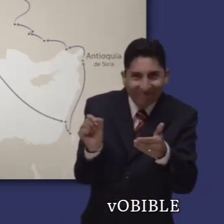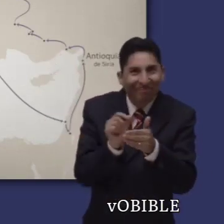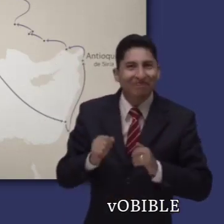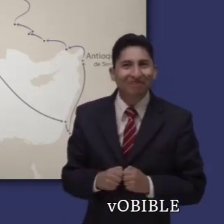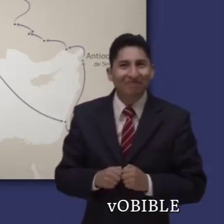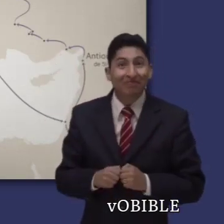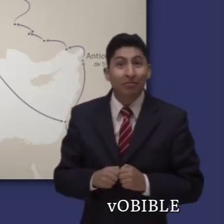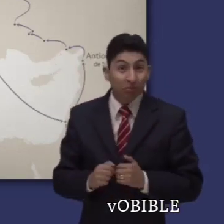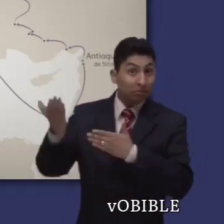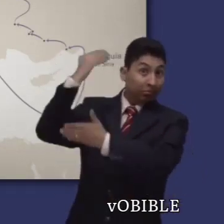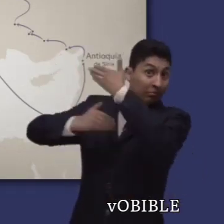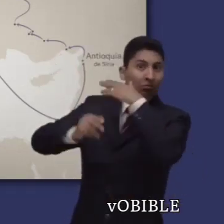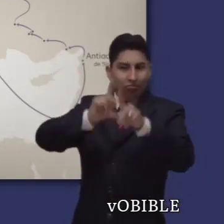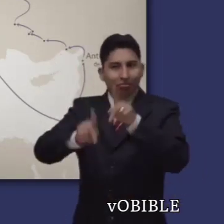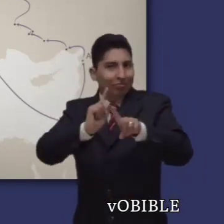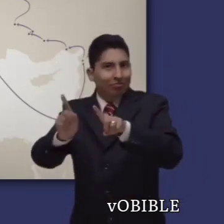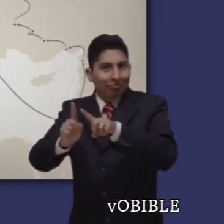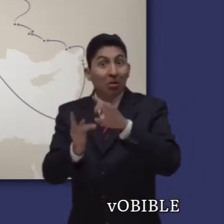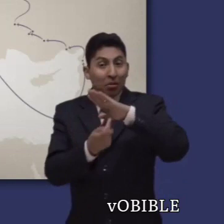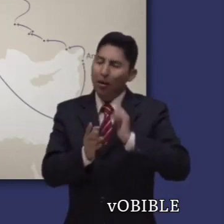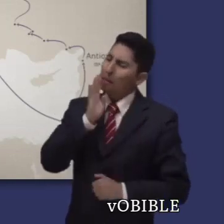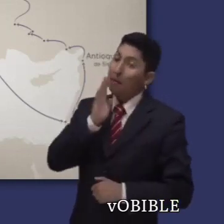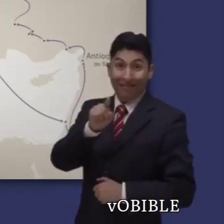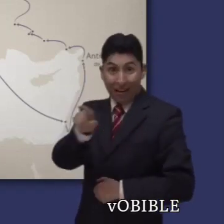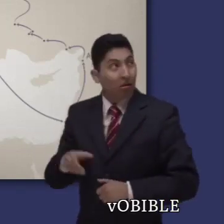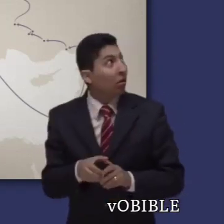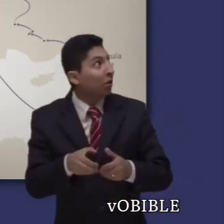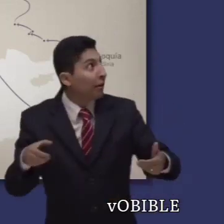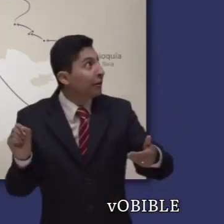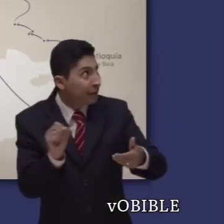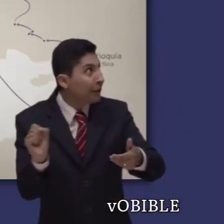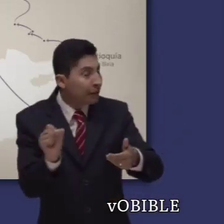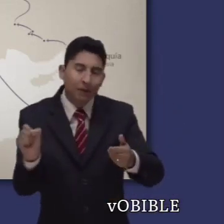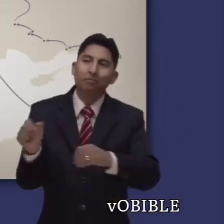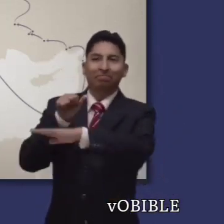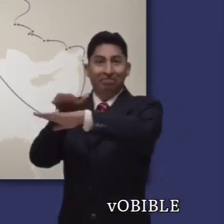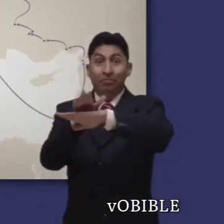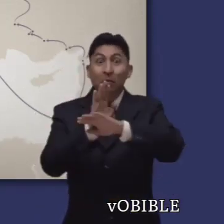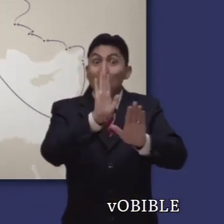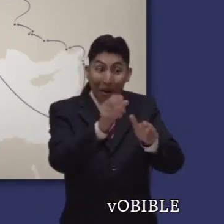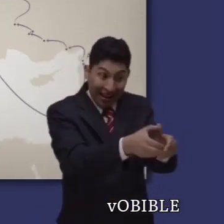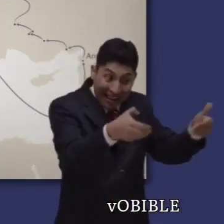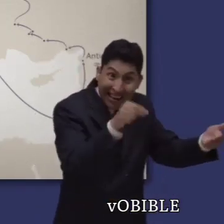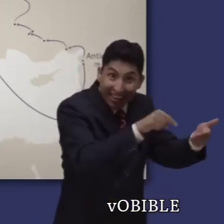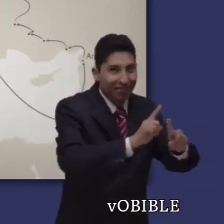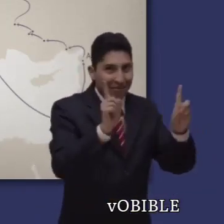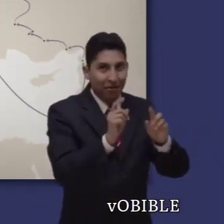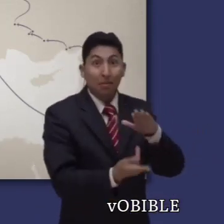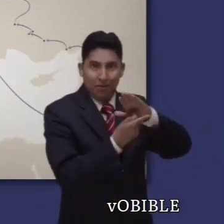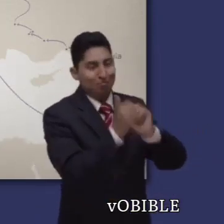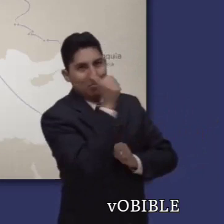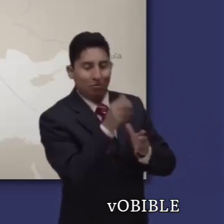después. Aunque Pablo usaba secretarios para escribir sus cartas, fue él mismo quien escribió a los